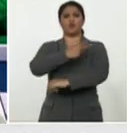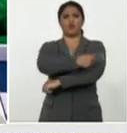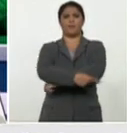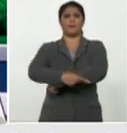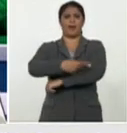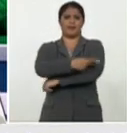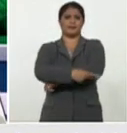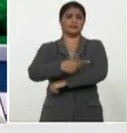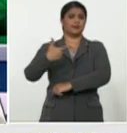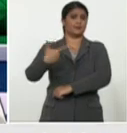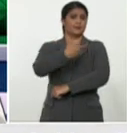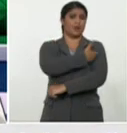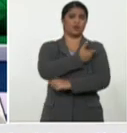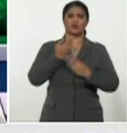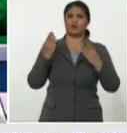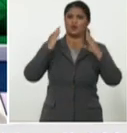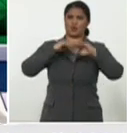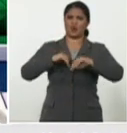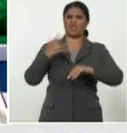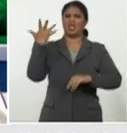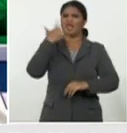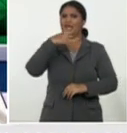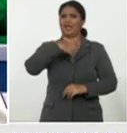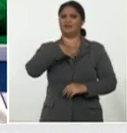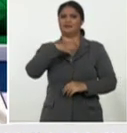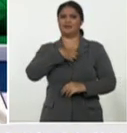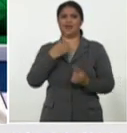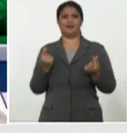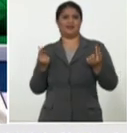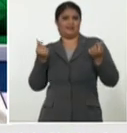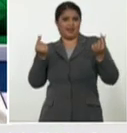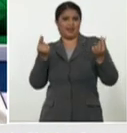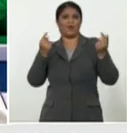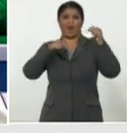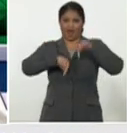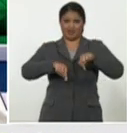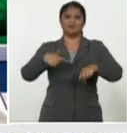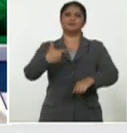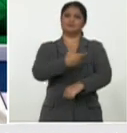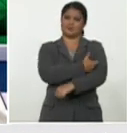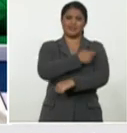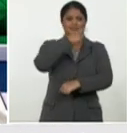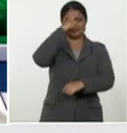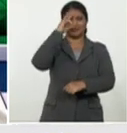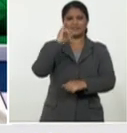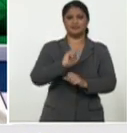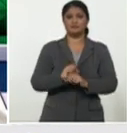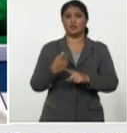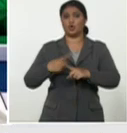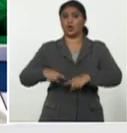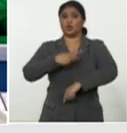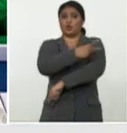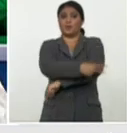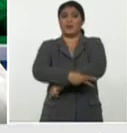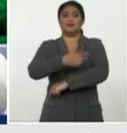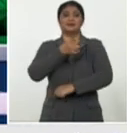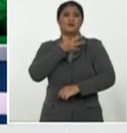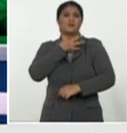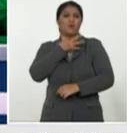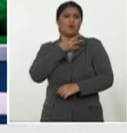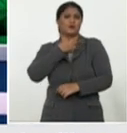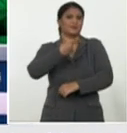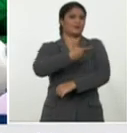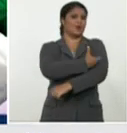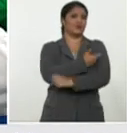están en los países ricos y los pobres, eso no, es que no ayuda entonces al control, porque realmente si no se